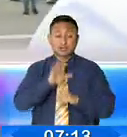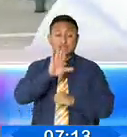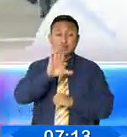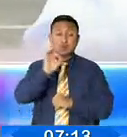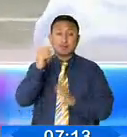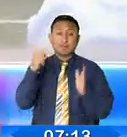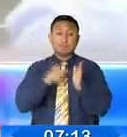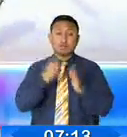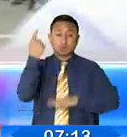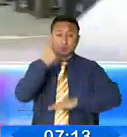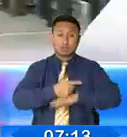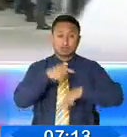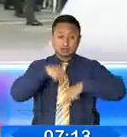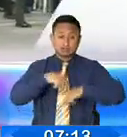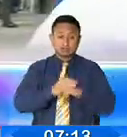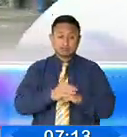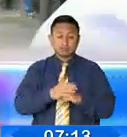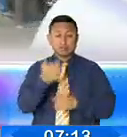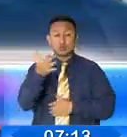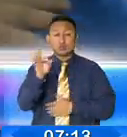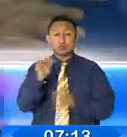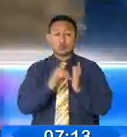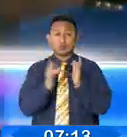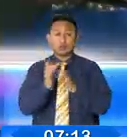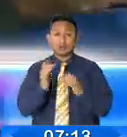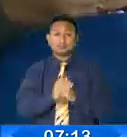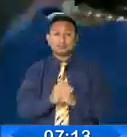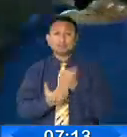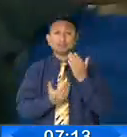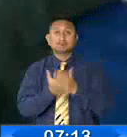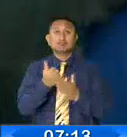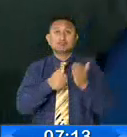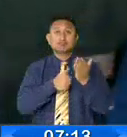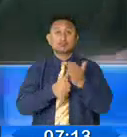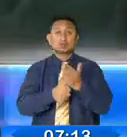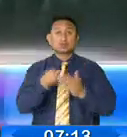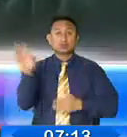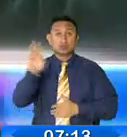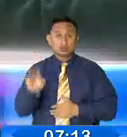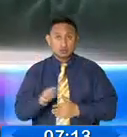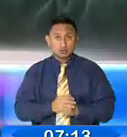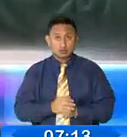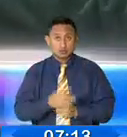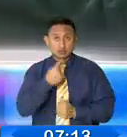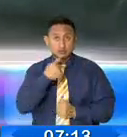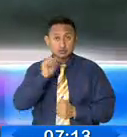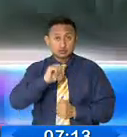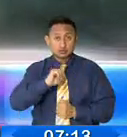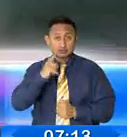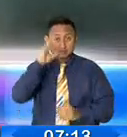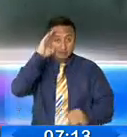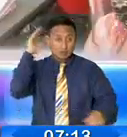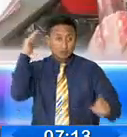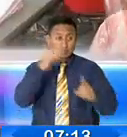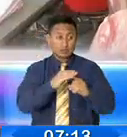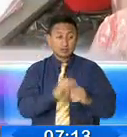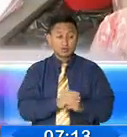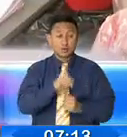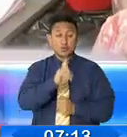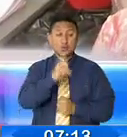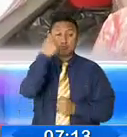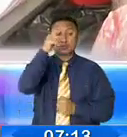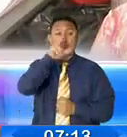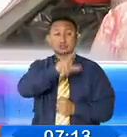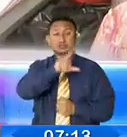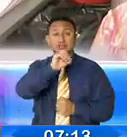del 19 de abril. El nuevo ministro de Salud, Camilo Salinas, señaló que una de las metas es inmunizar a 1.300.000